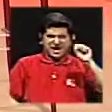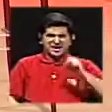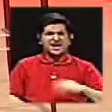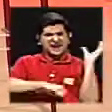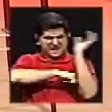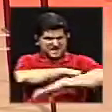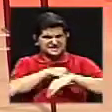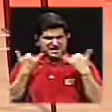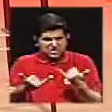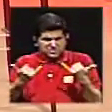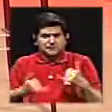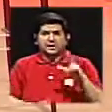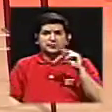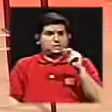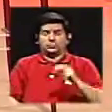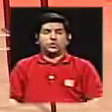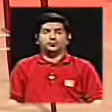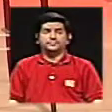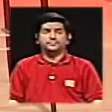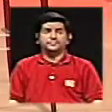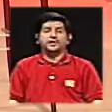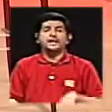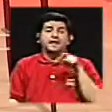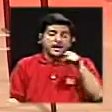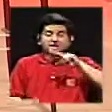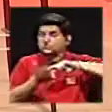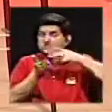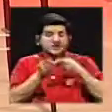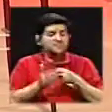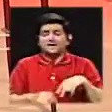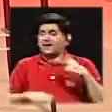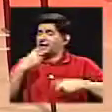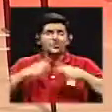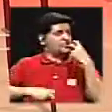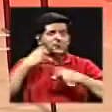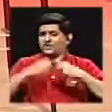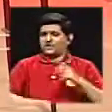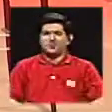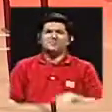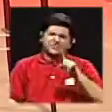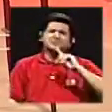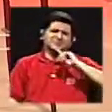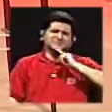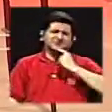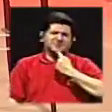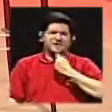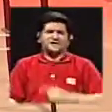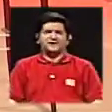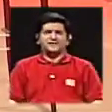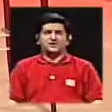condenado don Alejandro Soto? No, está denunciado entonces, el Ministerio no Público. No es un delito, Jorge. No. Sea serio, por favor.